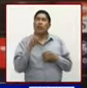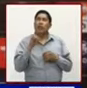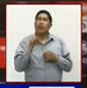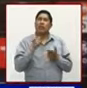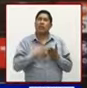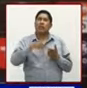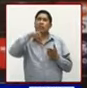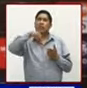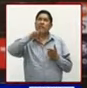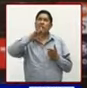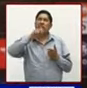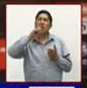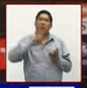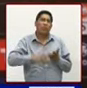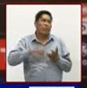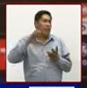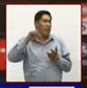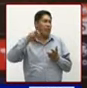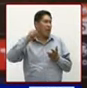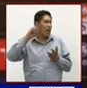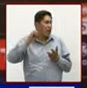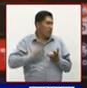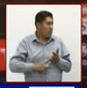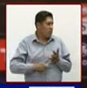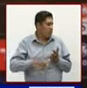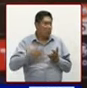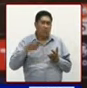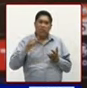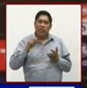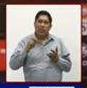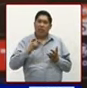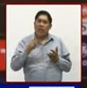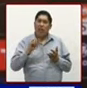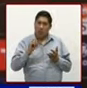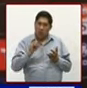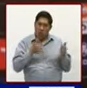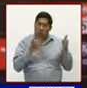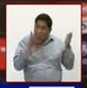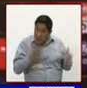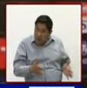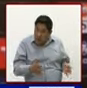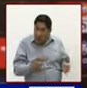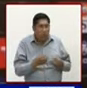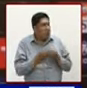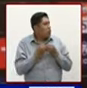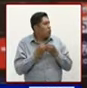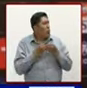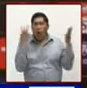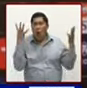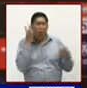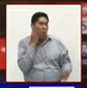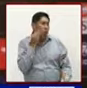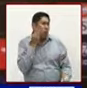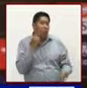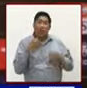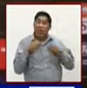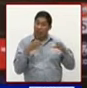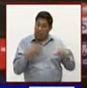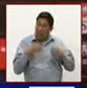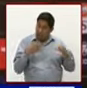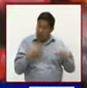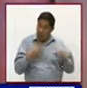Keno, Cano, Ganso son jugadores muy habilidosos y con capacidad de